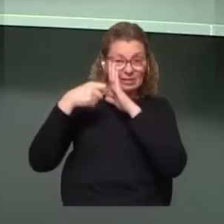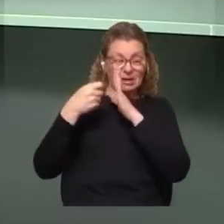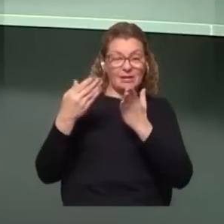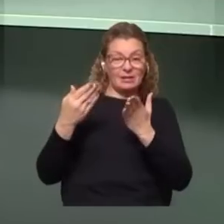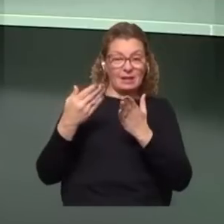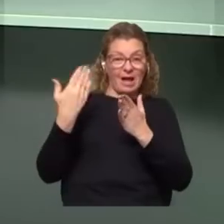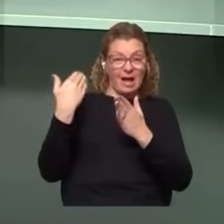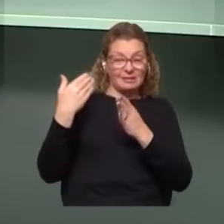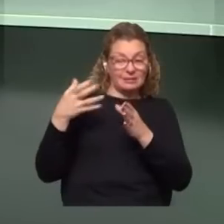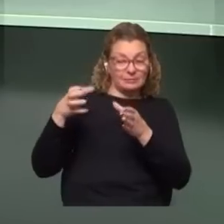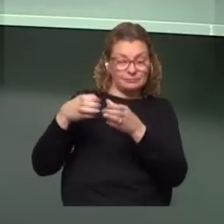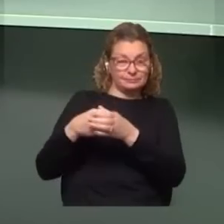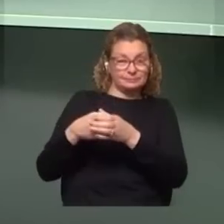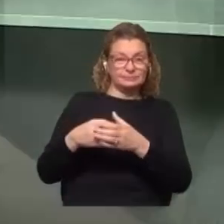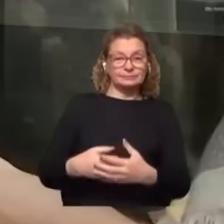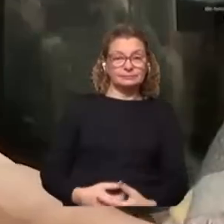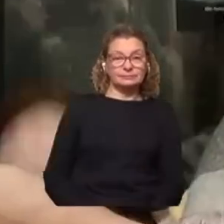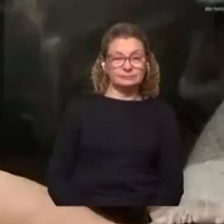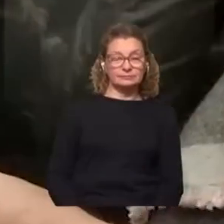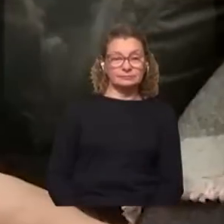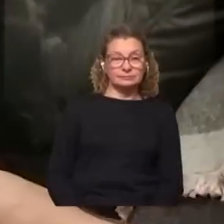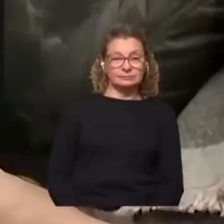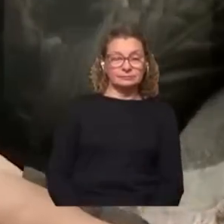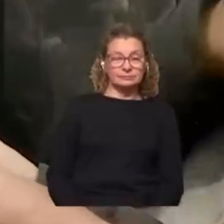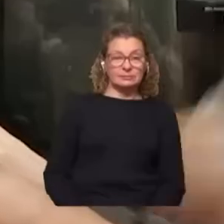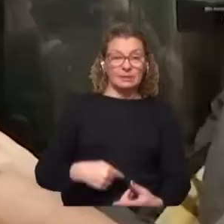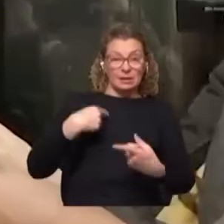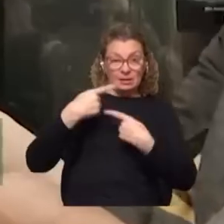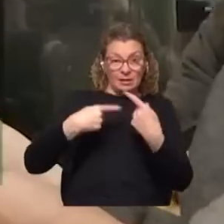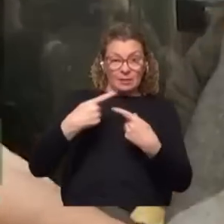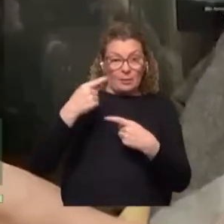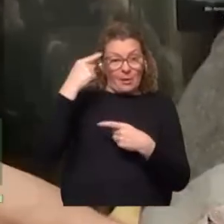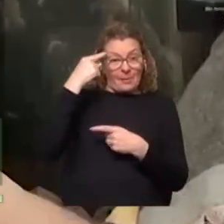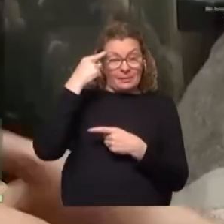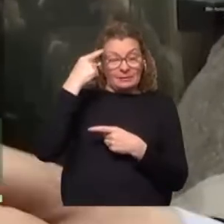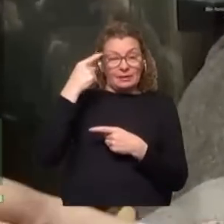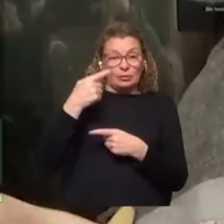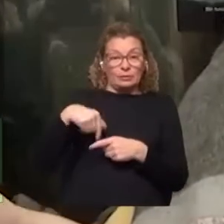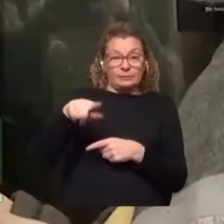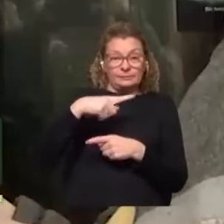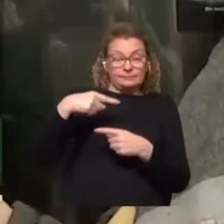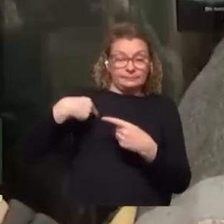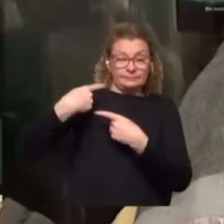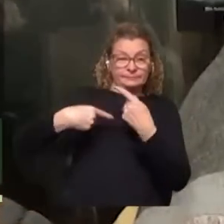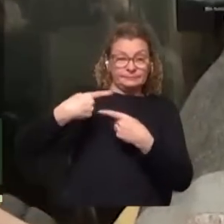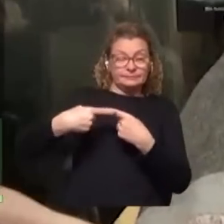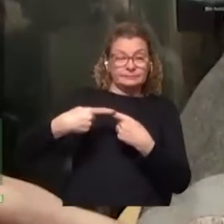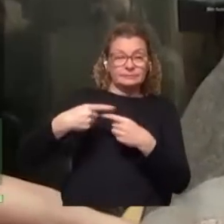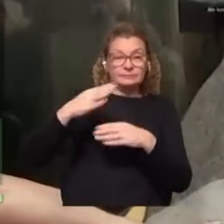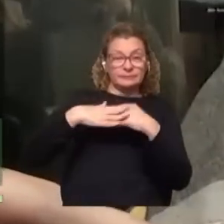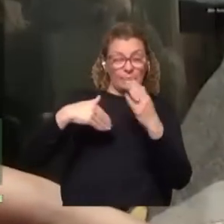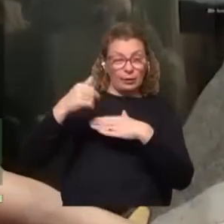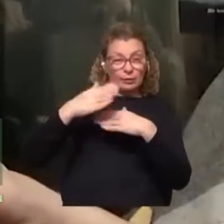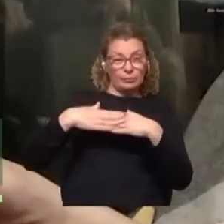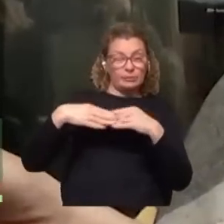el que él integraba el ente seguimos en el convencimiento de que todo el proceso de la construcción